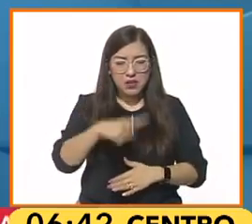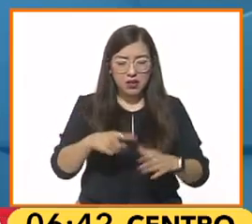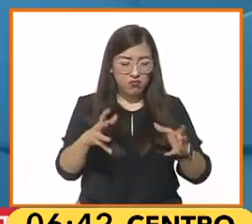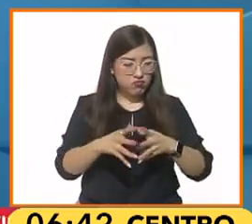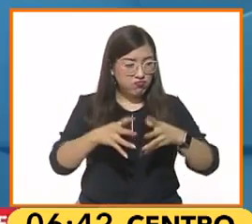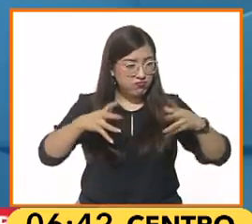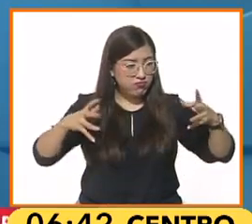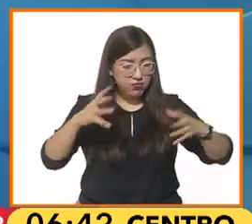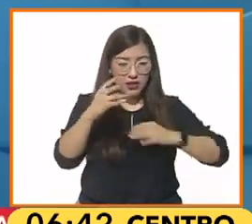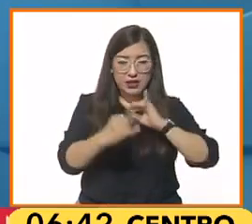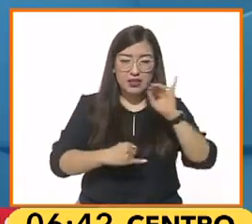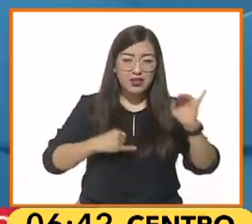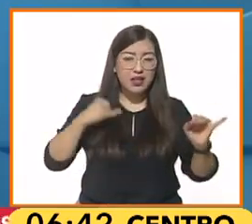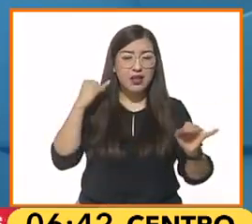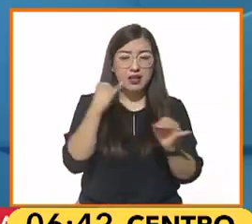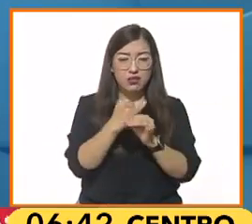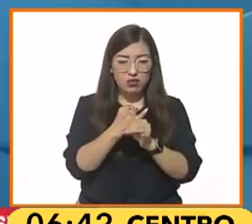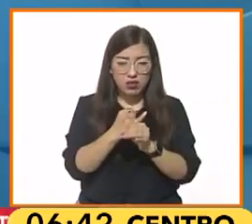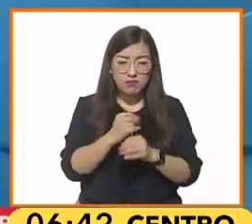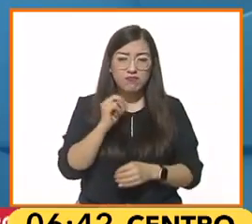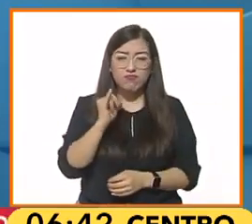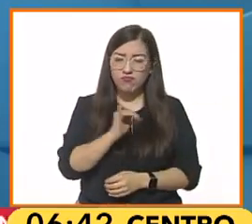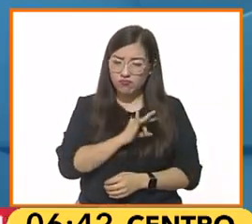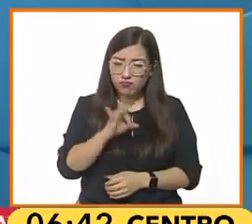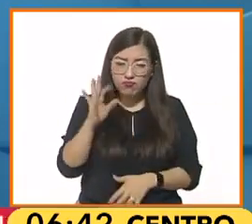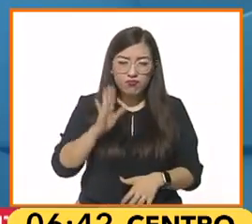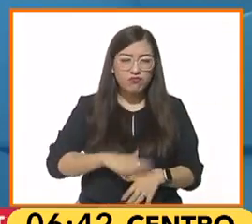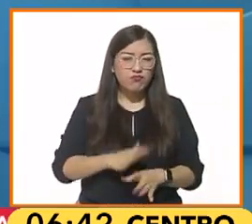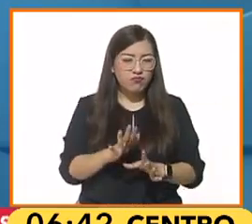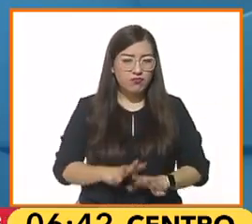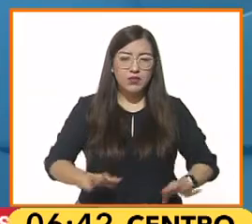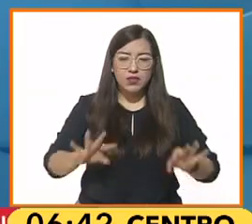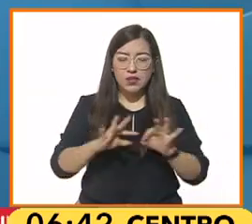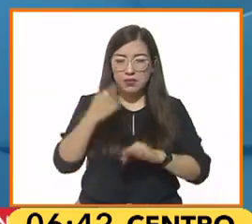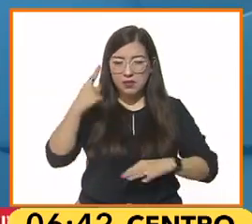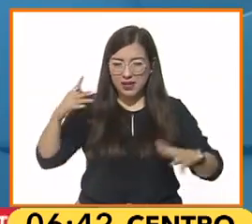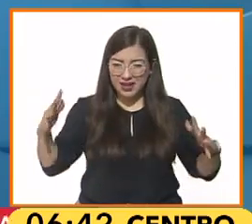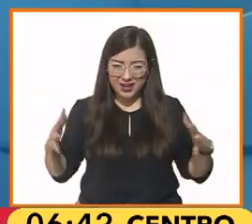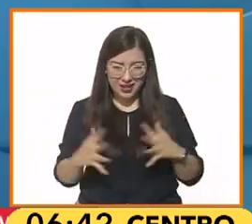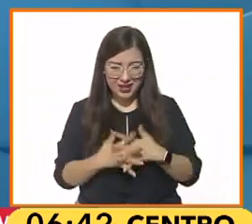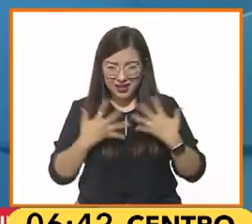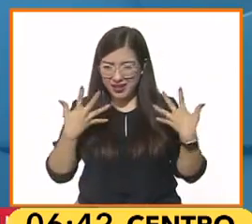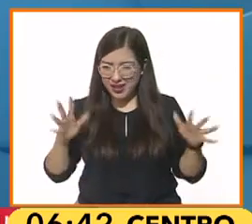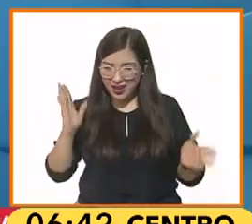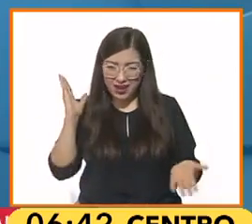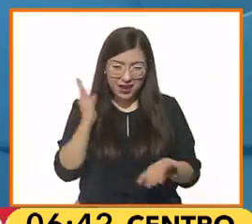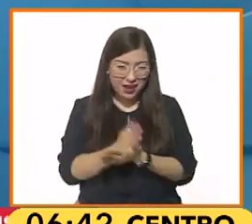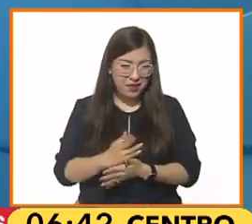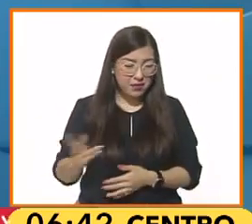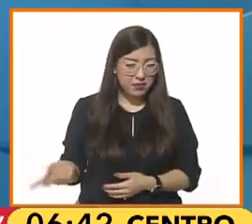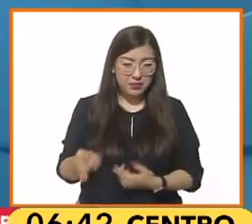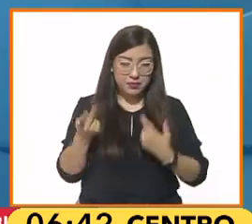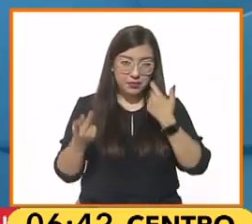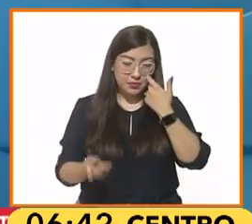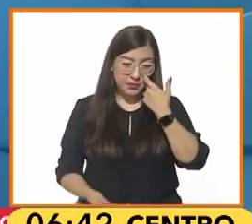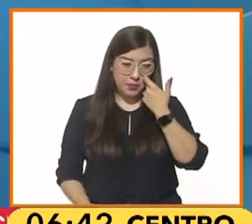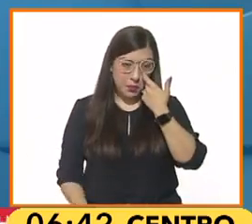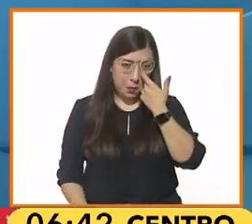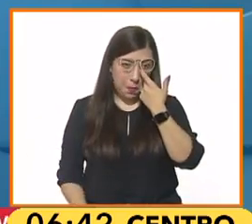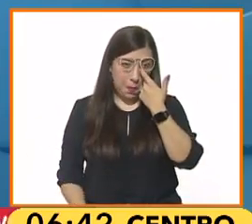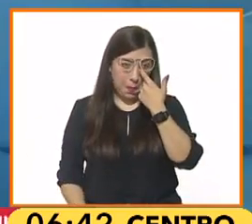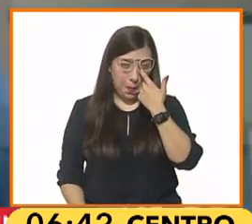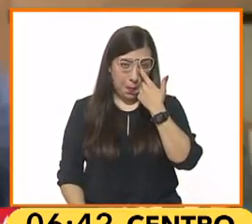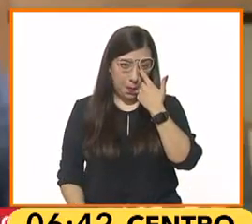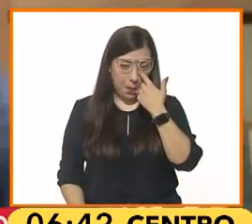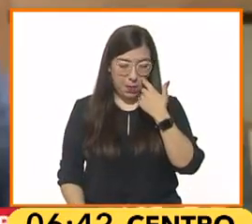internacional pudiera de alguna forma pues ser un factor para que cesen las hostilidades en esa región. En